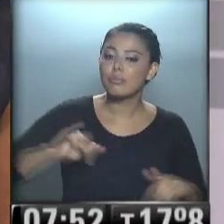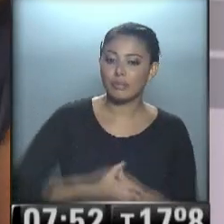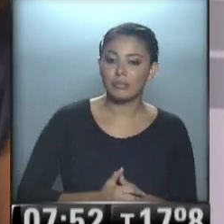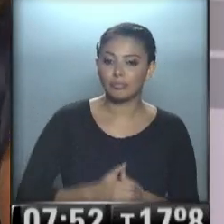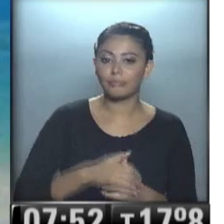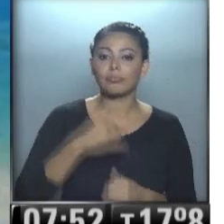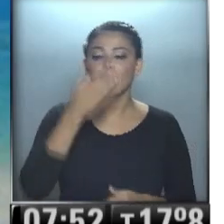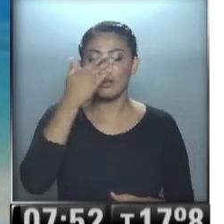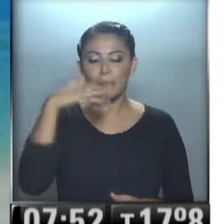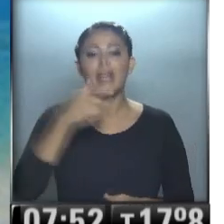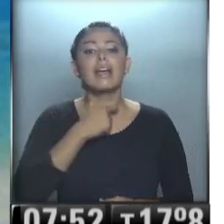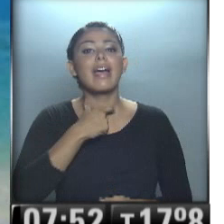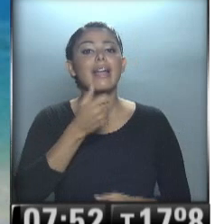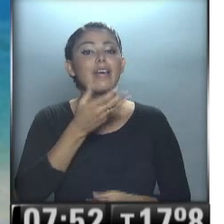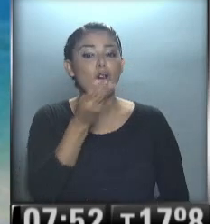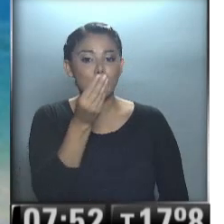¿eh? De queremos Chocoarte. Probar chocolate.